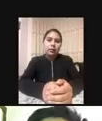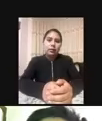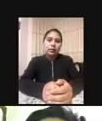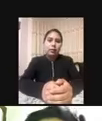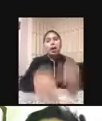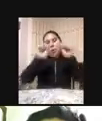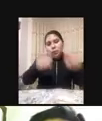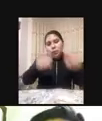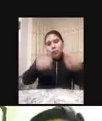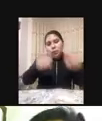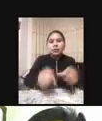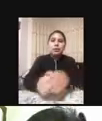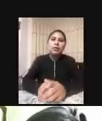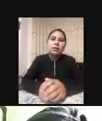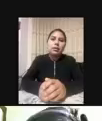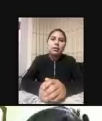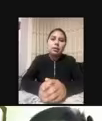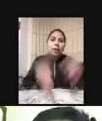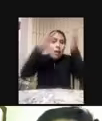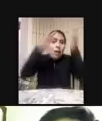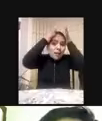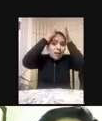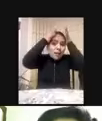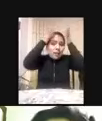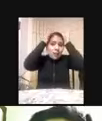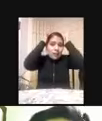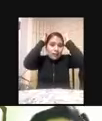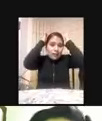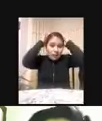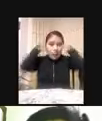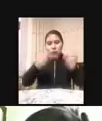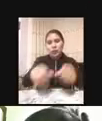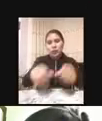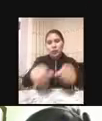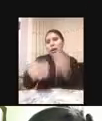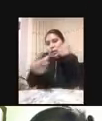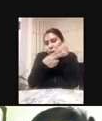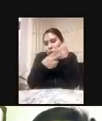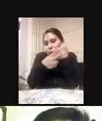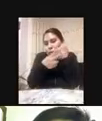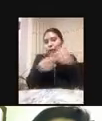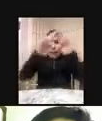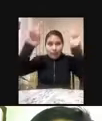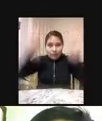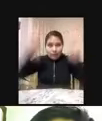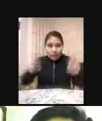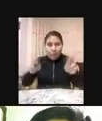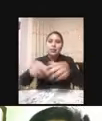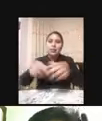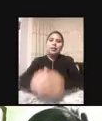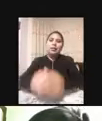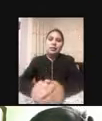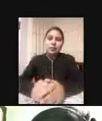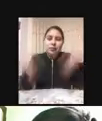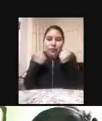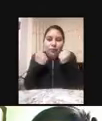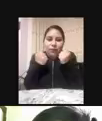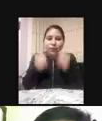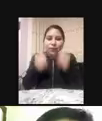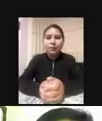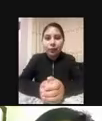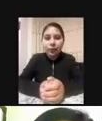a poner los juguetes dentro de su ambiente, así con todo lo que tengamos alrededor. ¿Esto para qué? Mientras nosotros